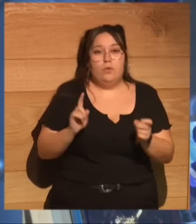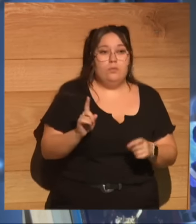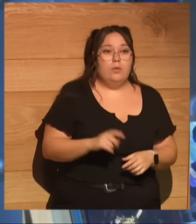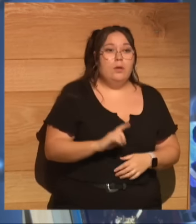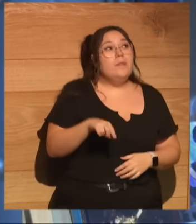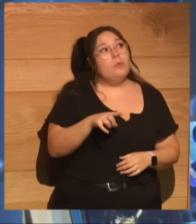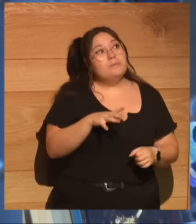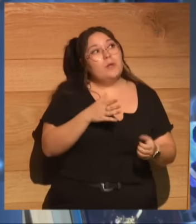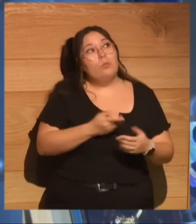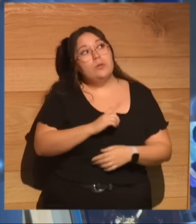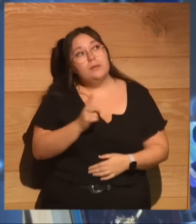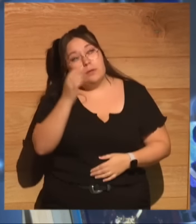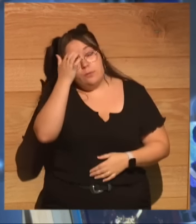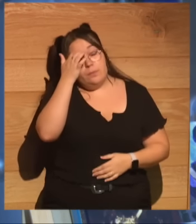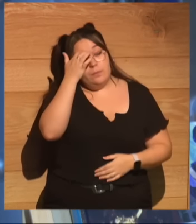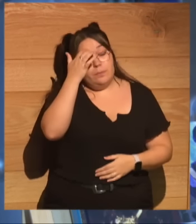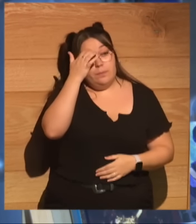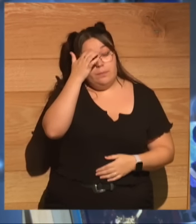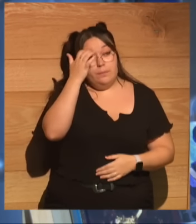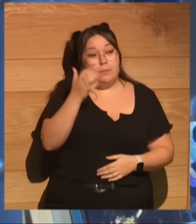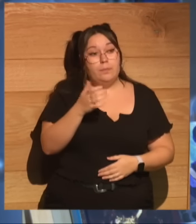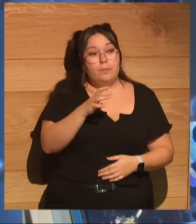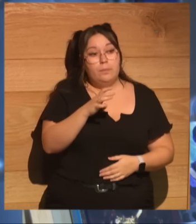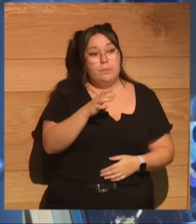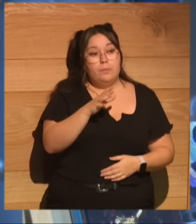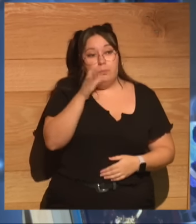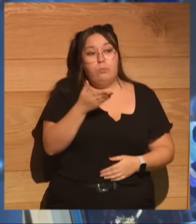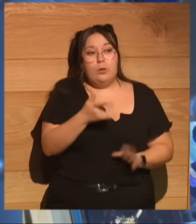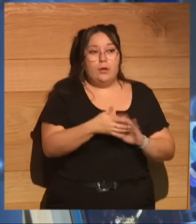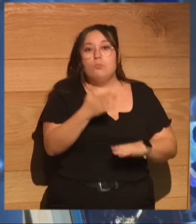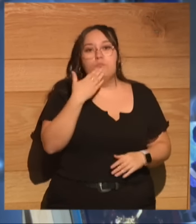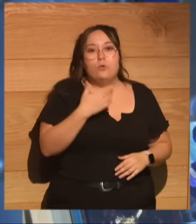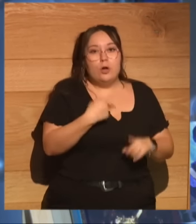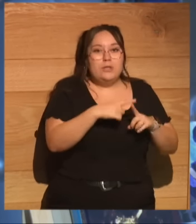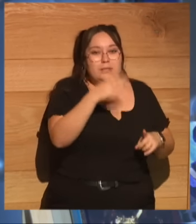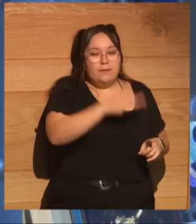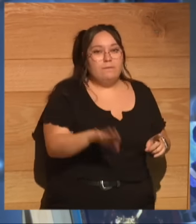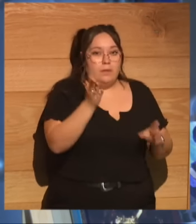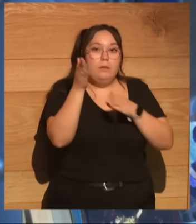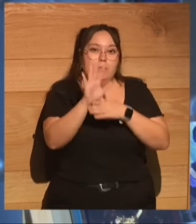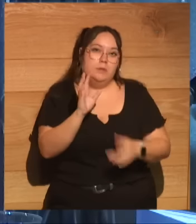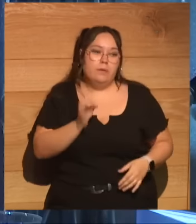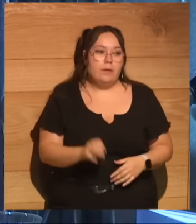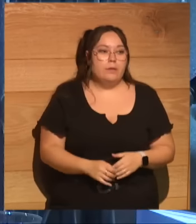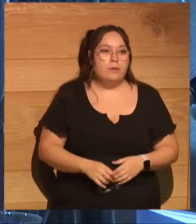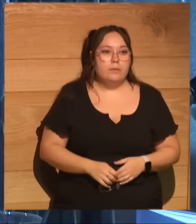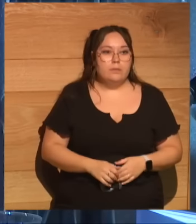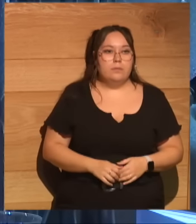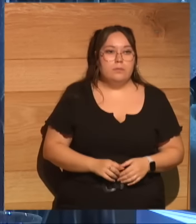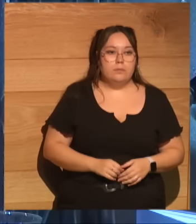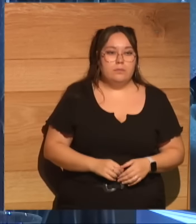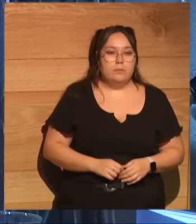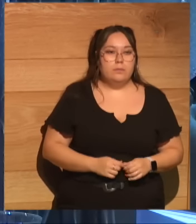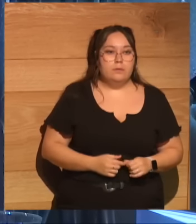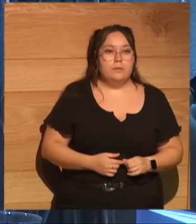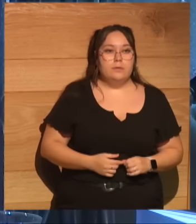es irrelevante porque él lleva esa imaginería a su obra y la rescata, eso desde luego. Vamos a... Let's agree to disagree, como dicen